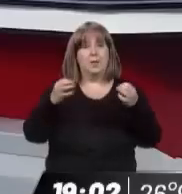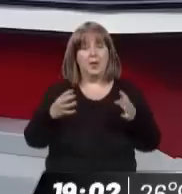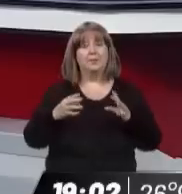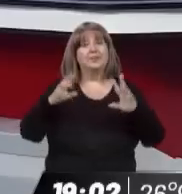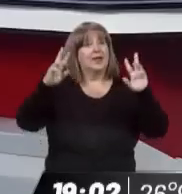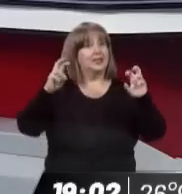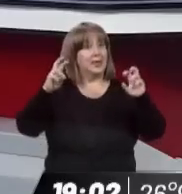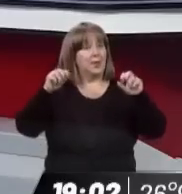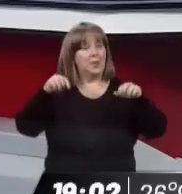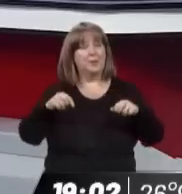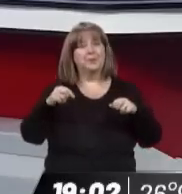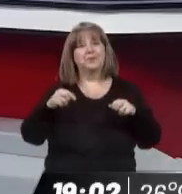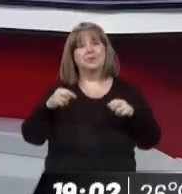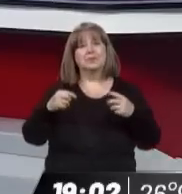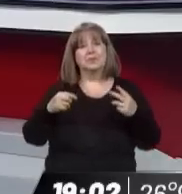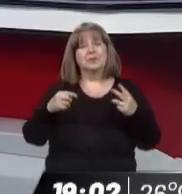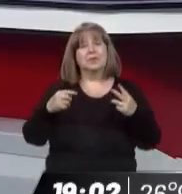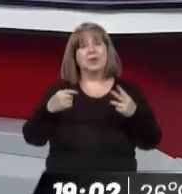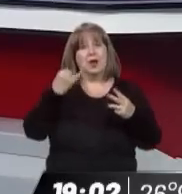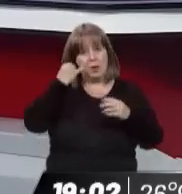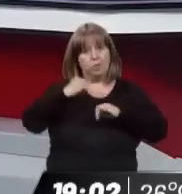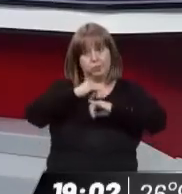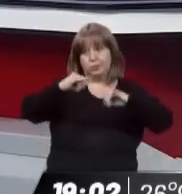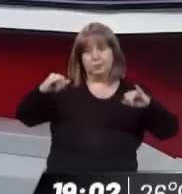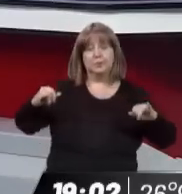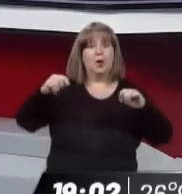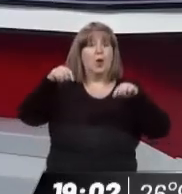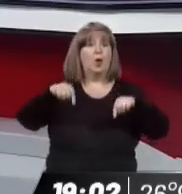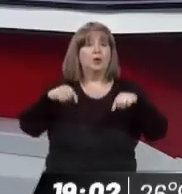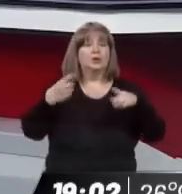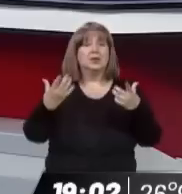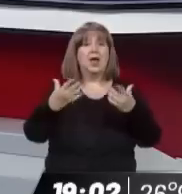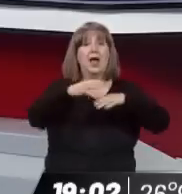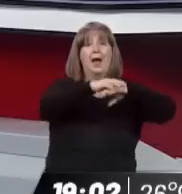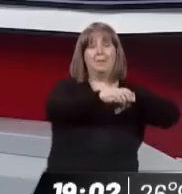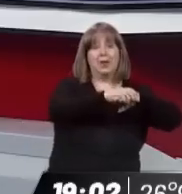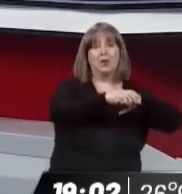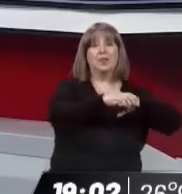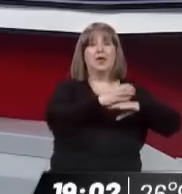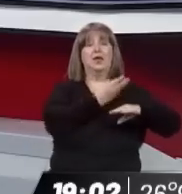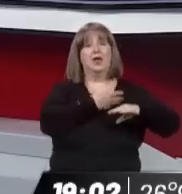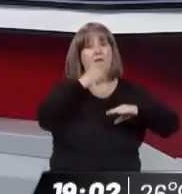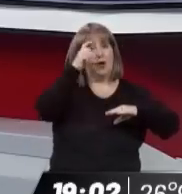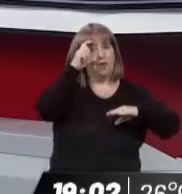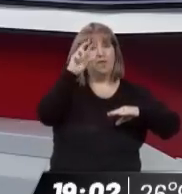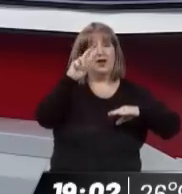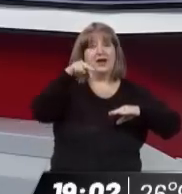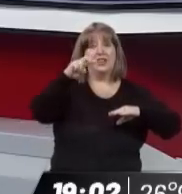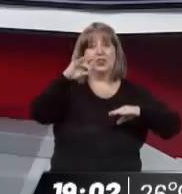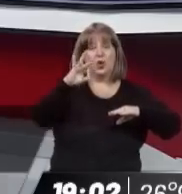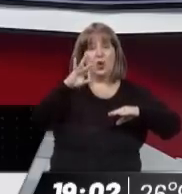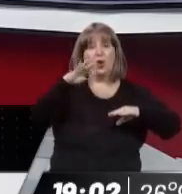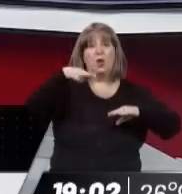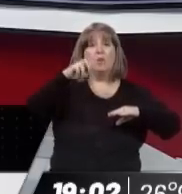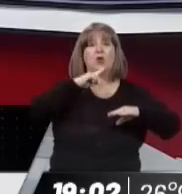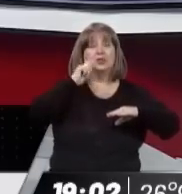leemos y hablar obviamente con esto que es fue noticia y que es noticia hoy que tiene que ver con amigos de fernando sabah mundial y también de lo que